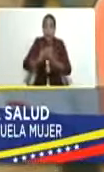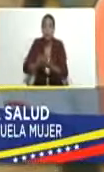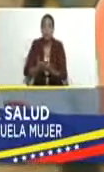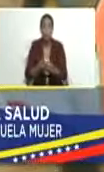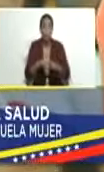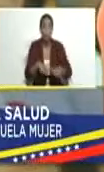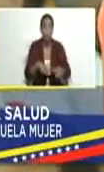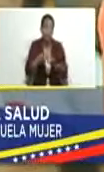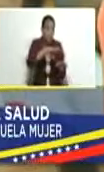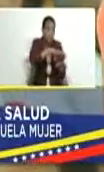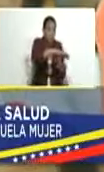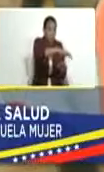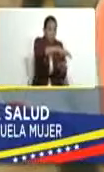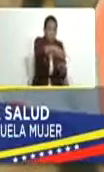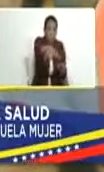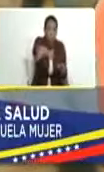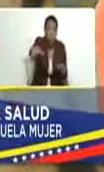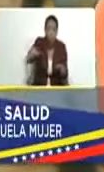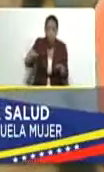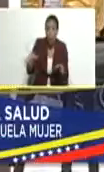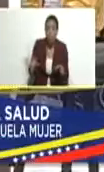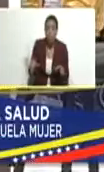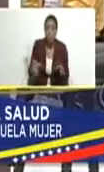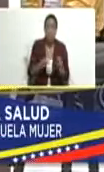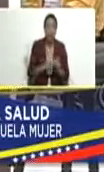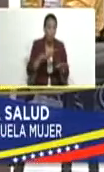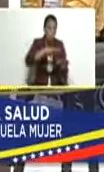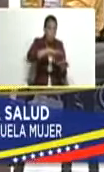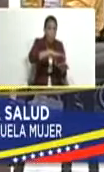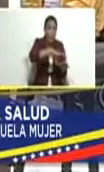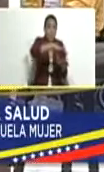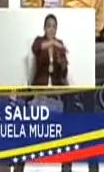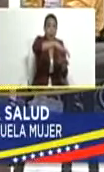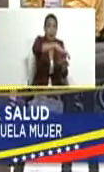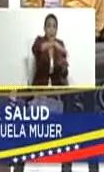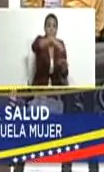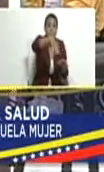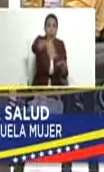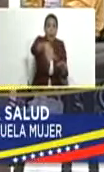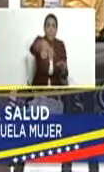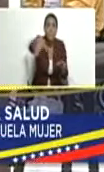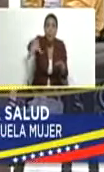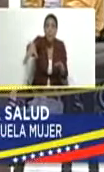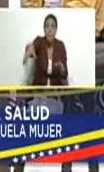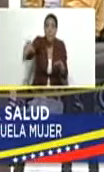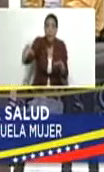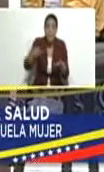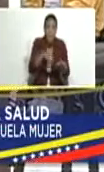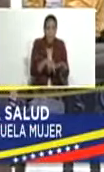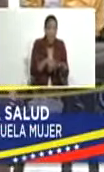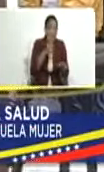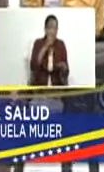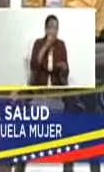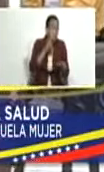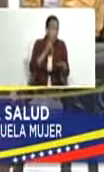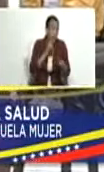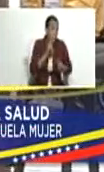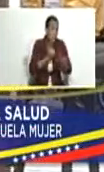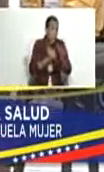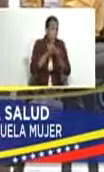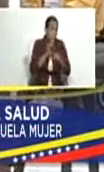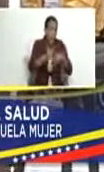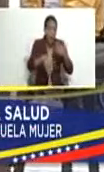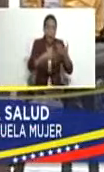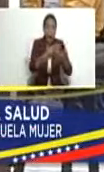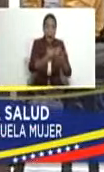una herradura. Es una herradura. Y con la herradura en todas las jornadas tú atiendes integralmente desde la mujer embarazada, las niñas,